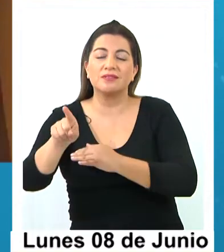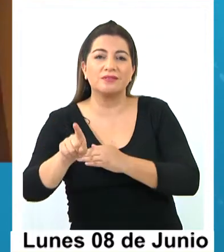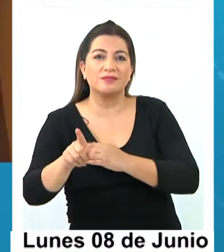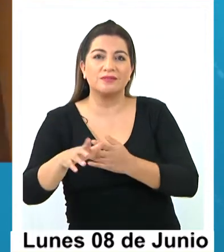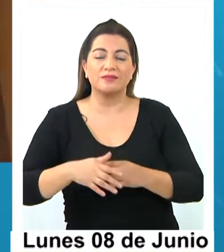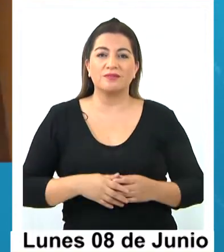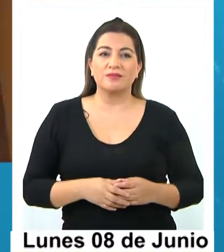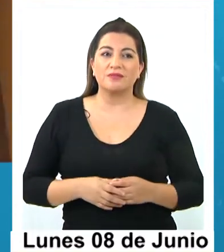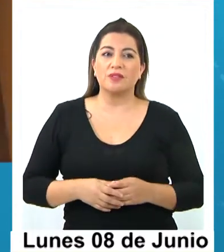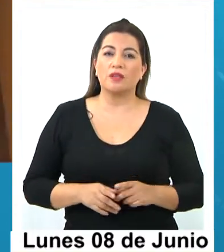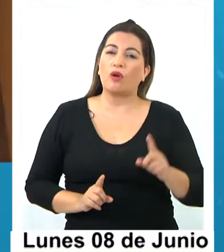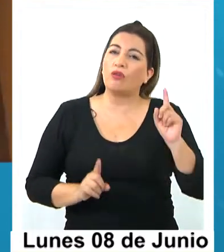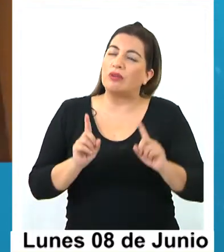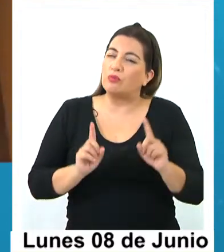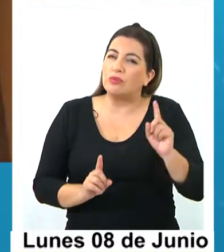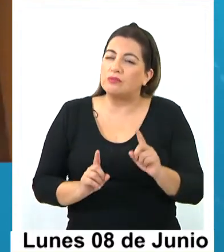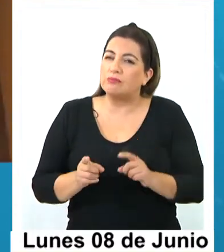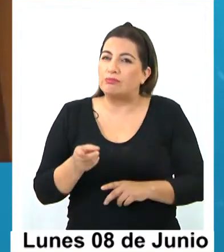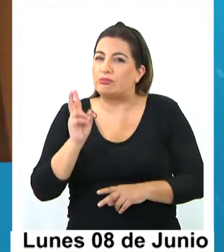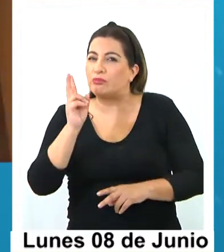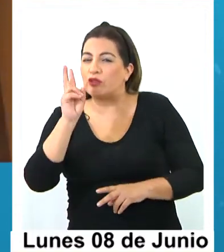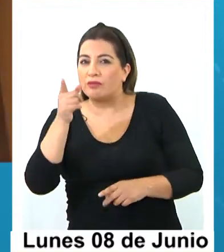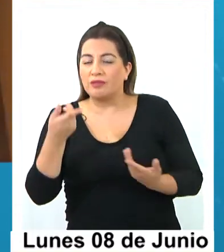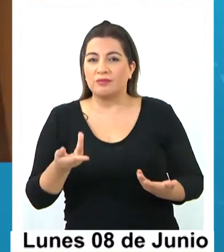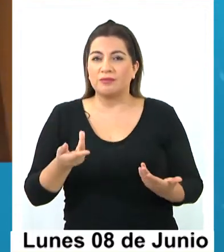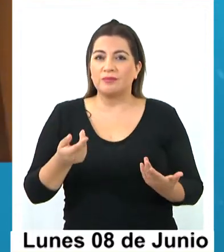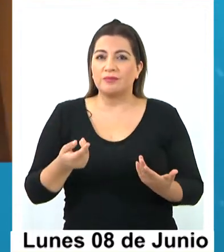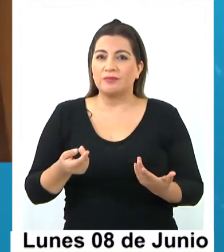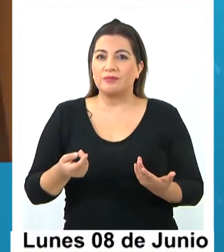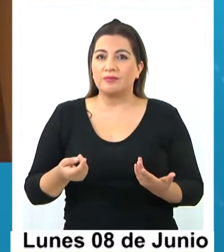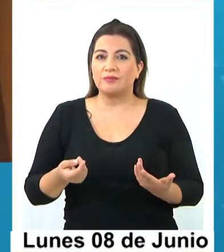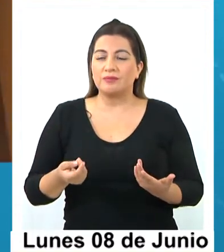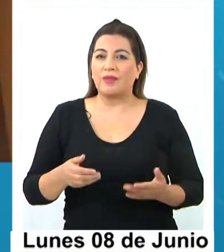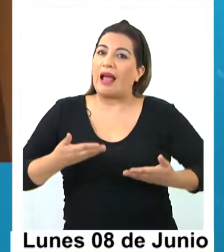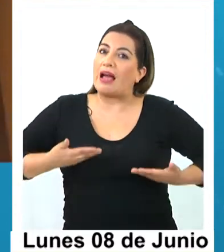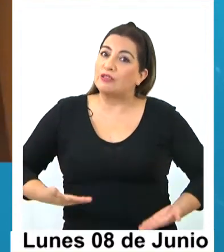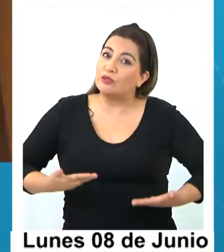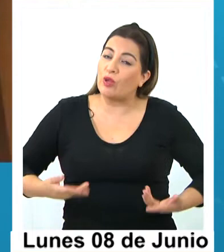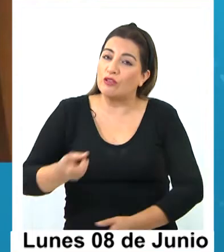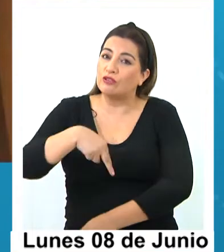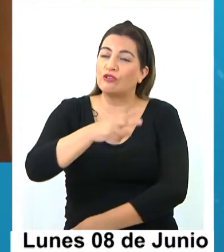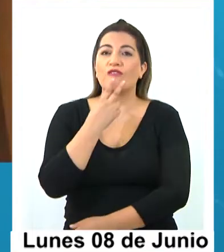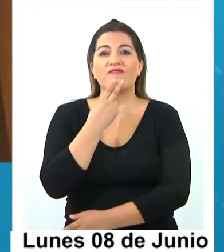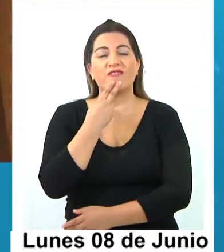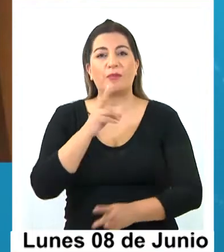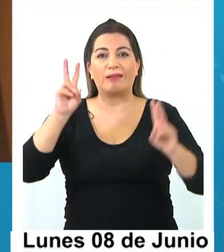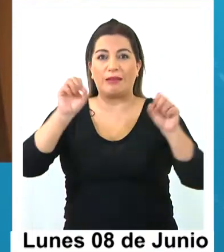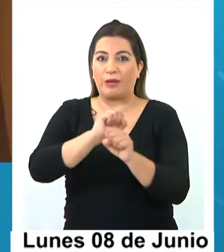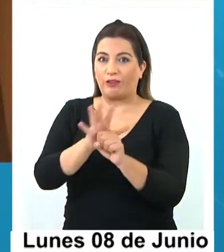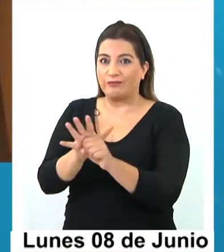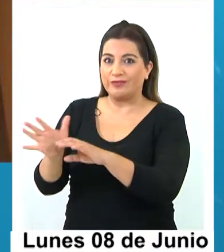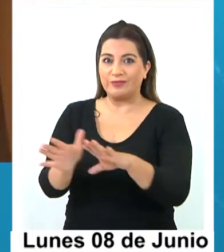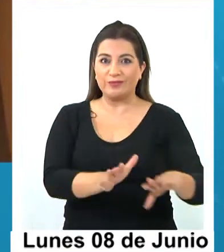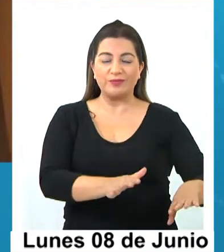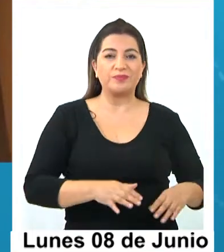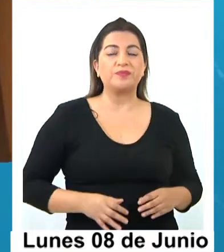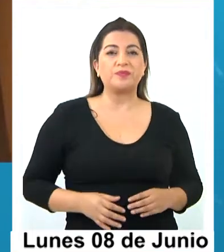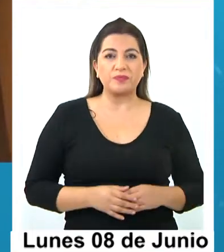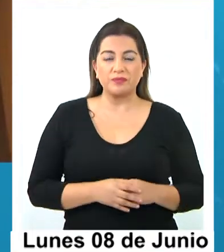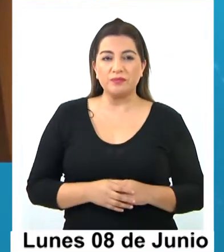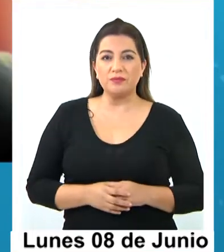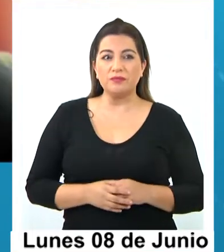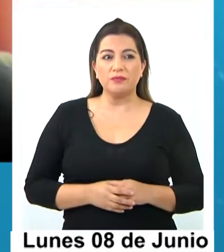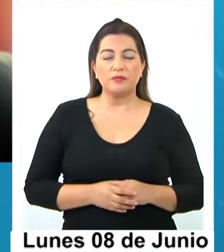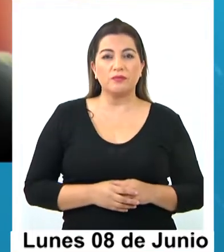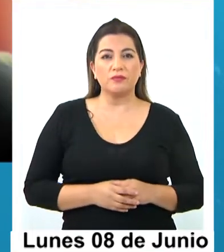saliendo, con restricciones, obviamente, como amerita, la actualidad que estamos viviendo a propósito de la pandemia.